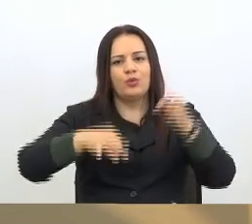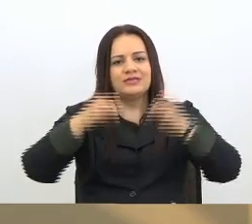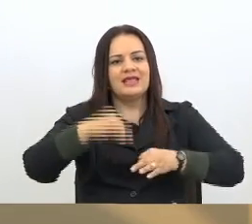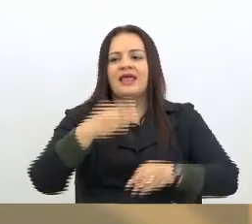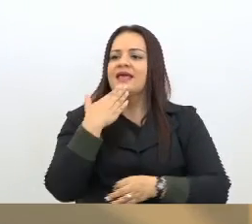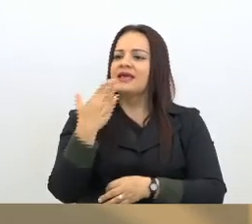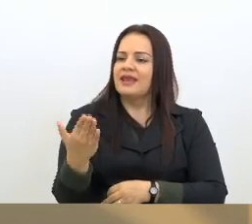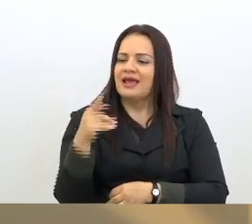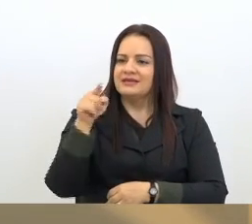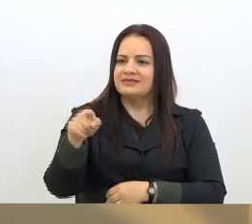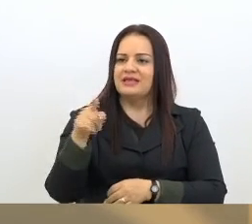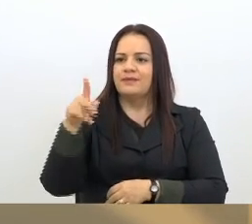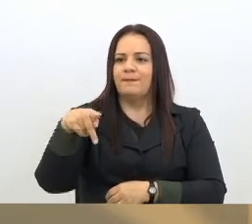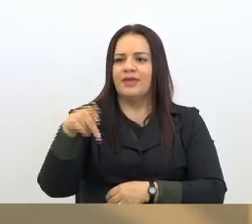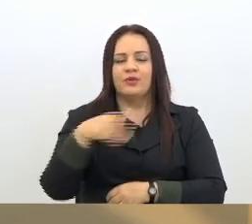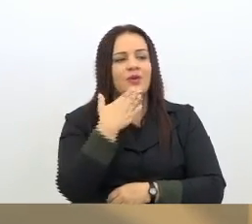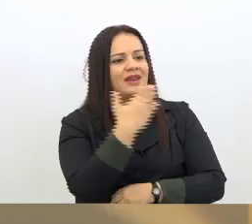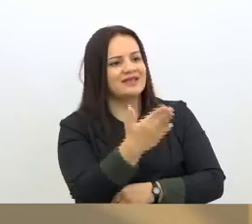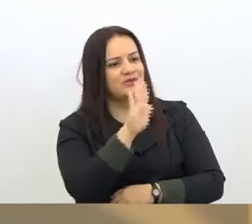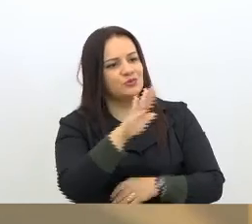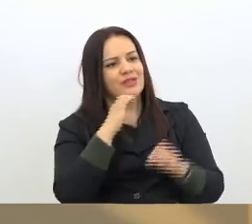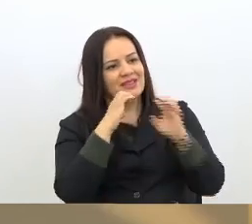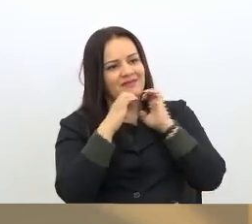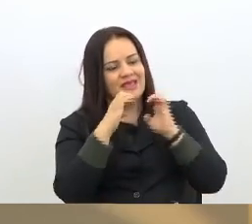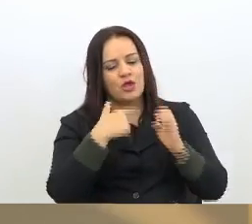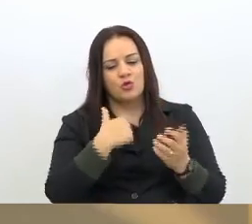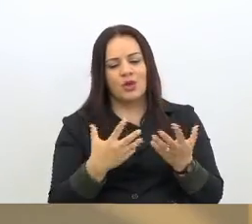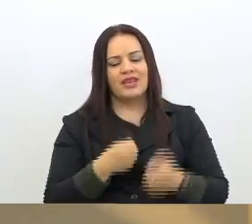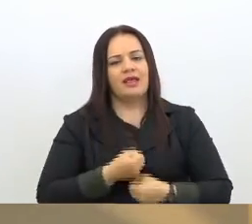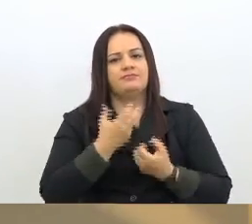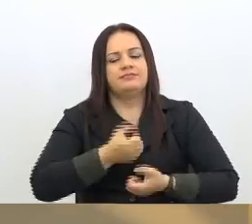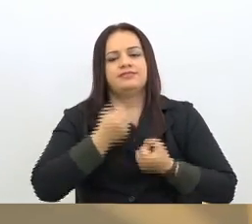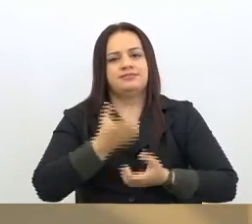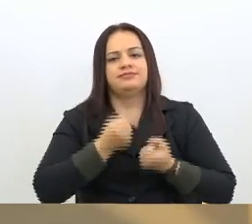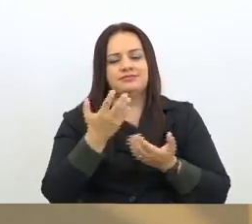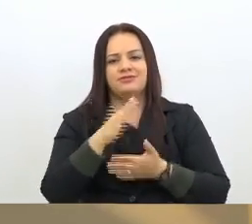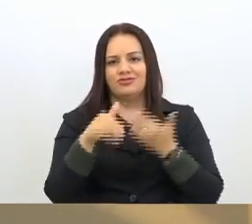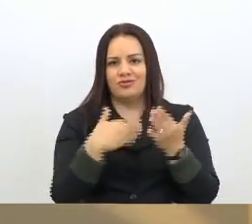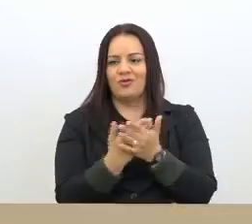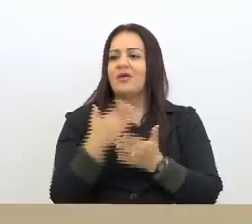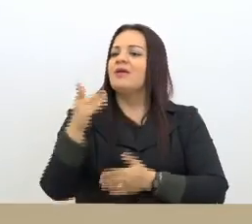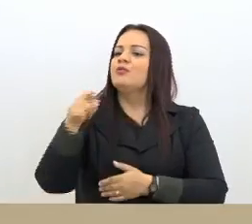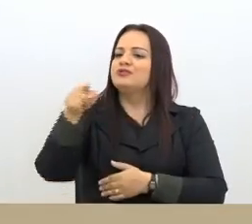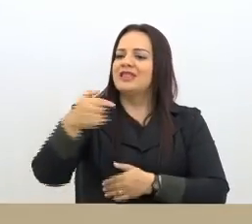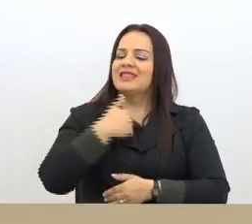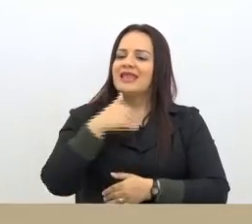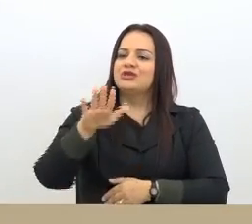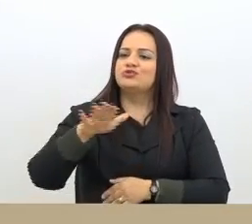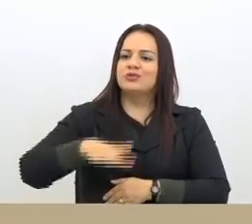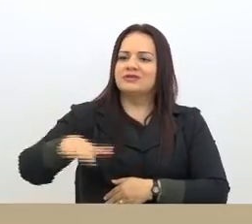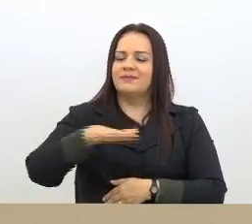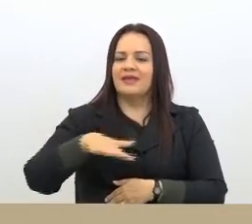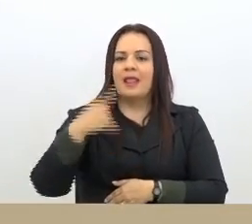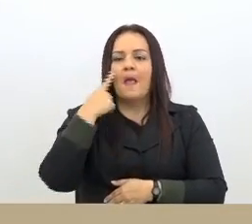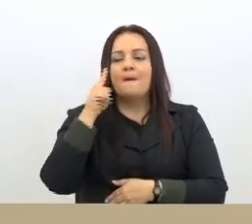Pedro. Le agradezco la entrevista, viera que quería sacar todo esto dentro pecho y espada. Pues aquí tiene su espacio pecho y espalda,